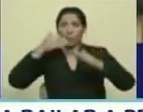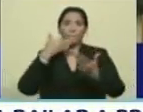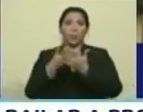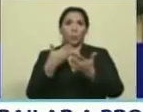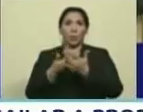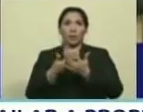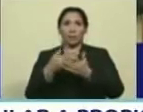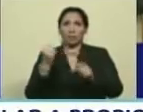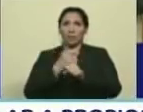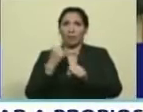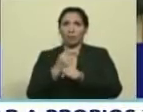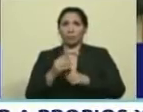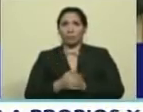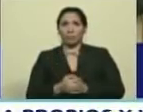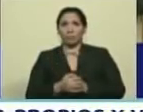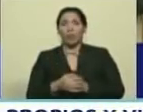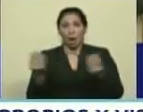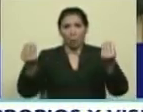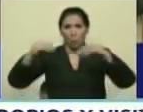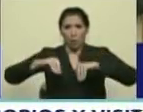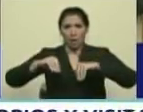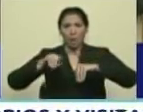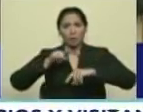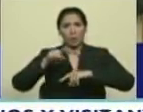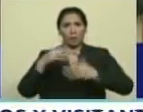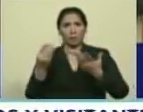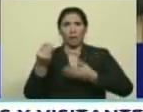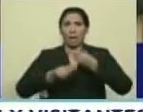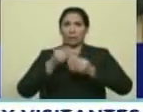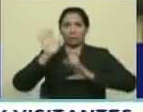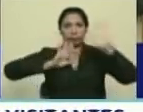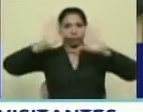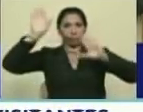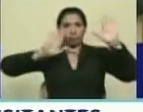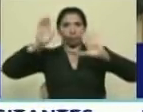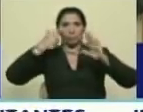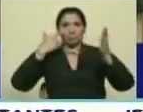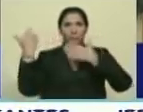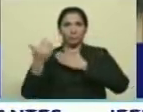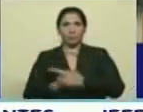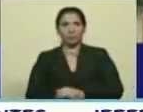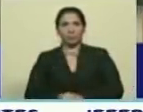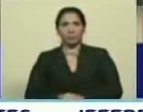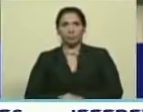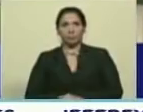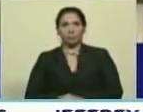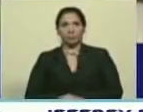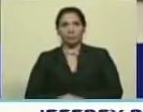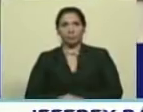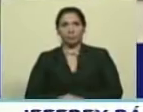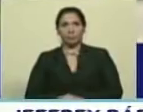agenda. Los que estén de acuerdo con ella, que se sirvan levantar su mano.